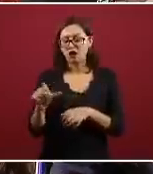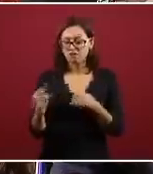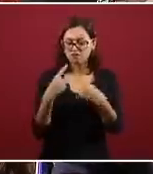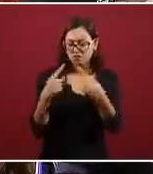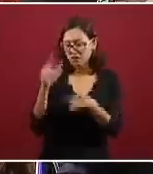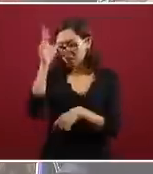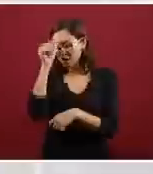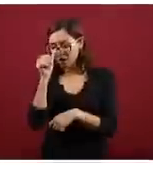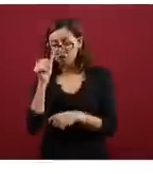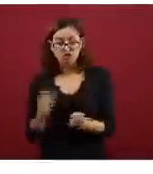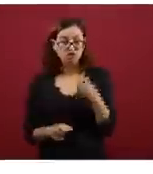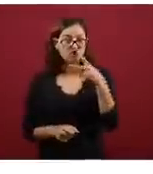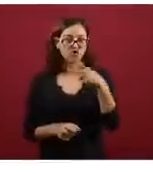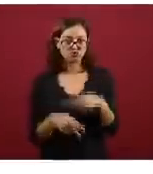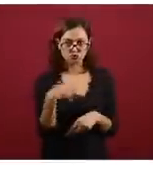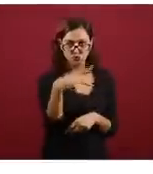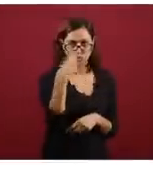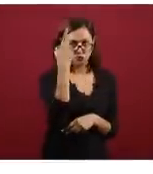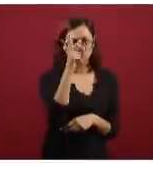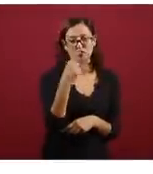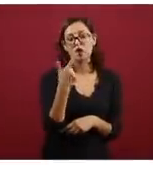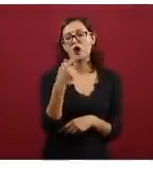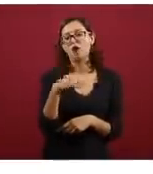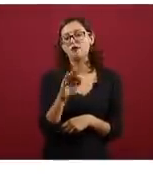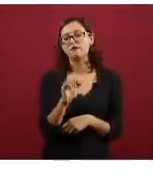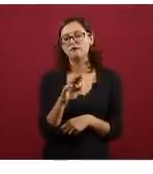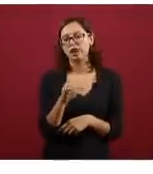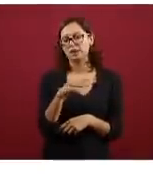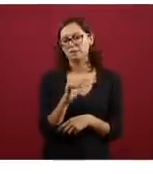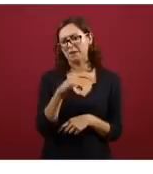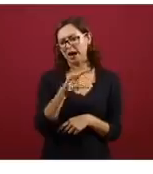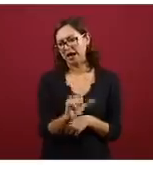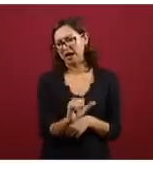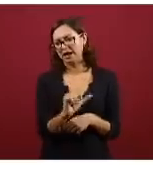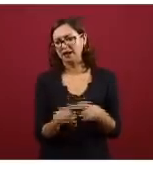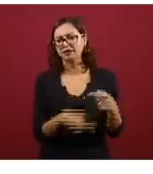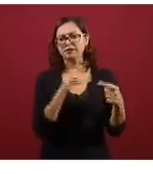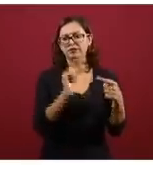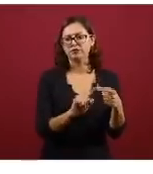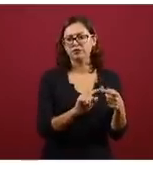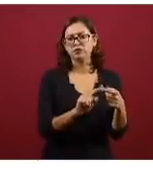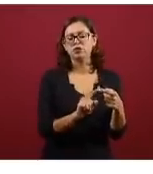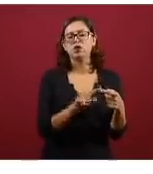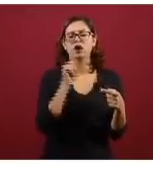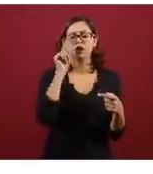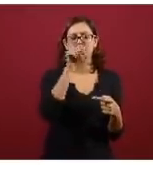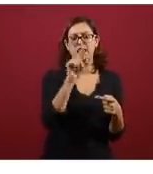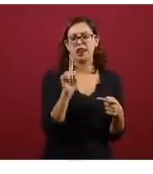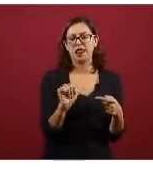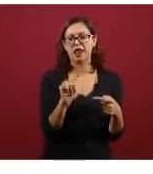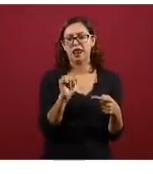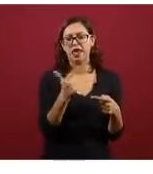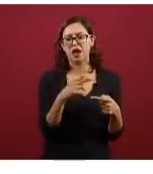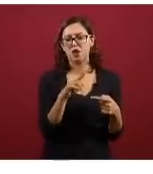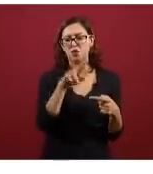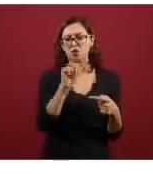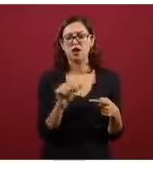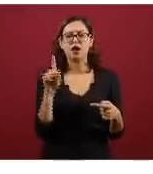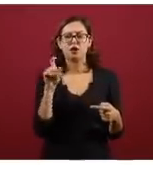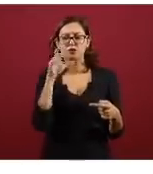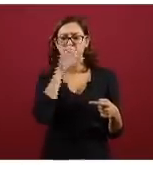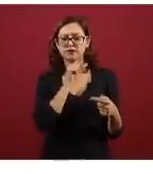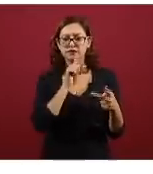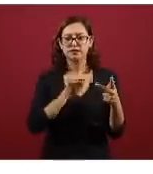Laguna Aguascalientes, y 2, Villa de Reyes Aguascalientes, Guadalajara.